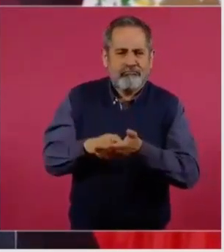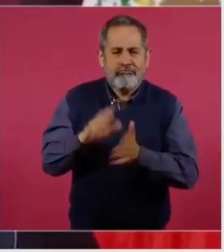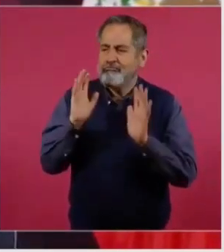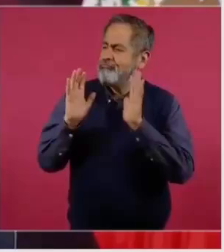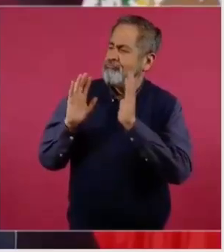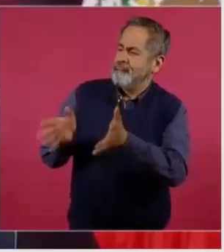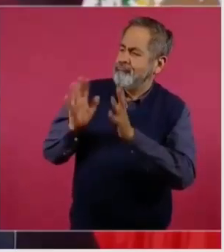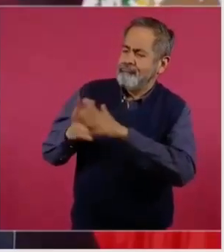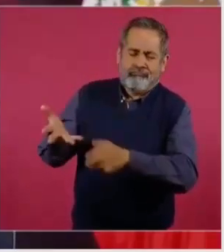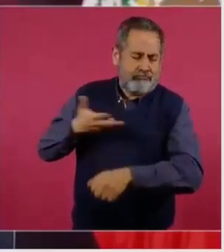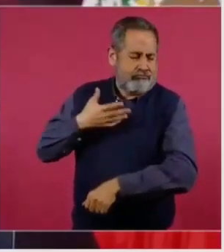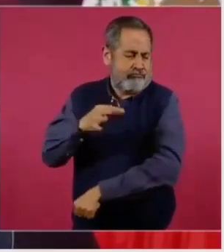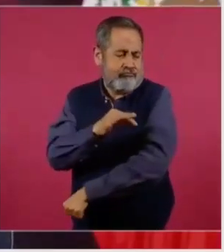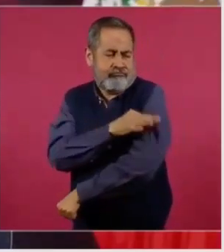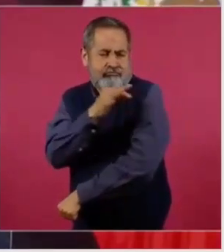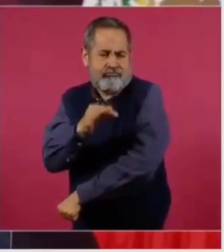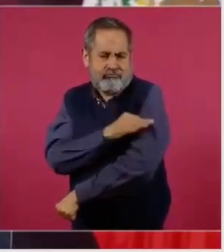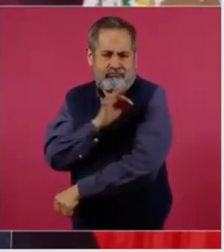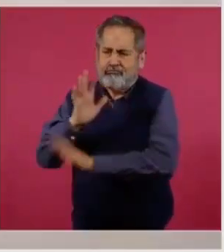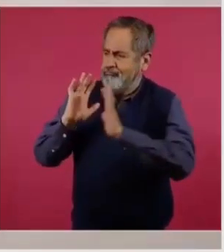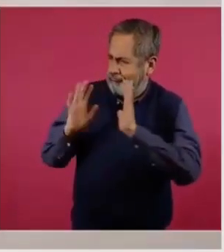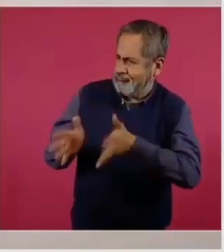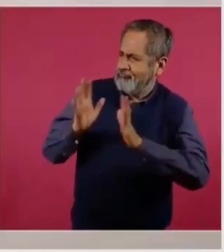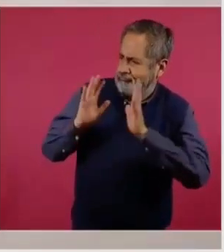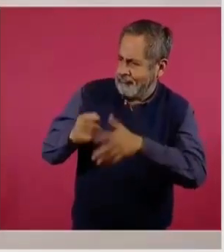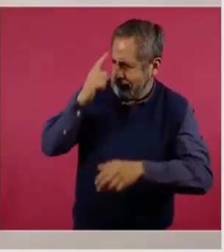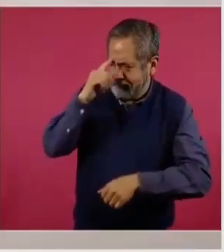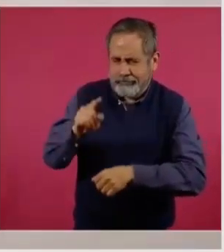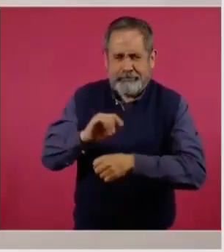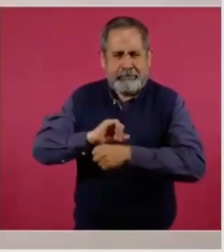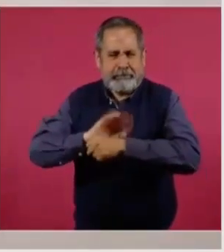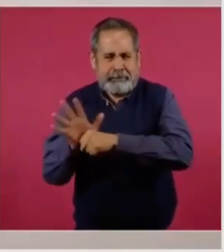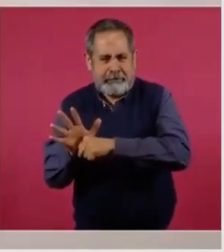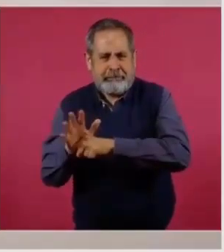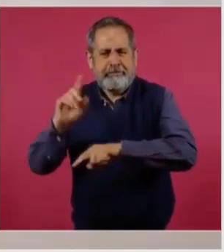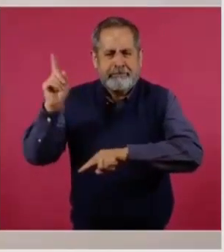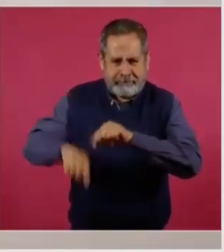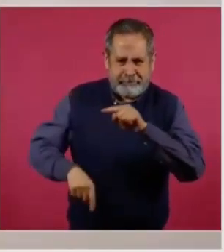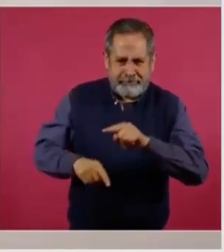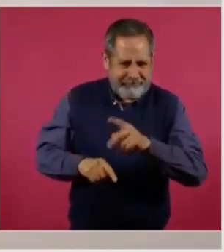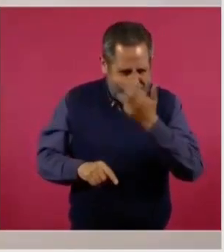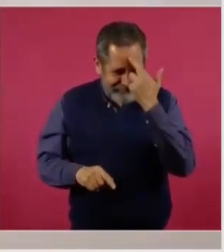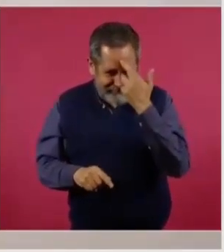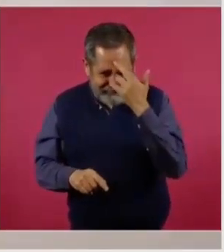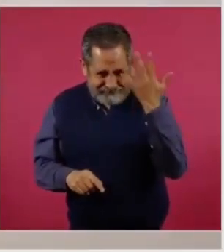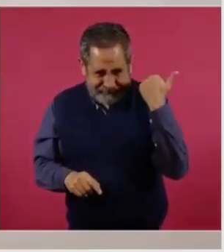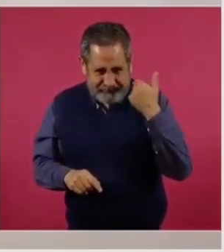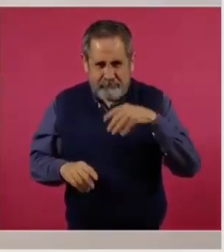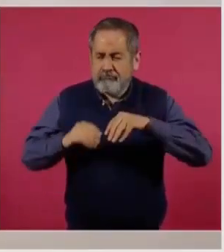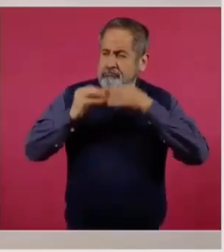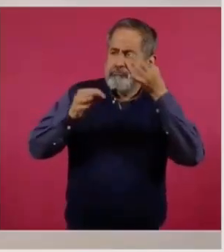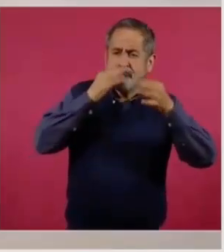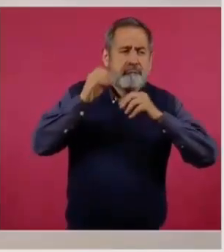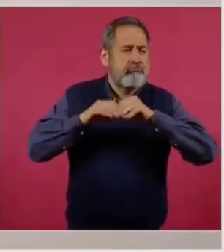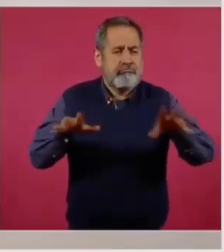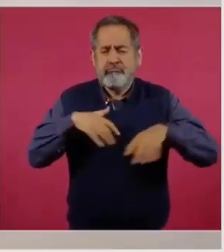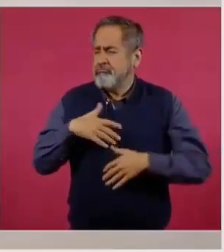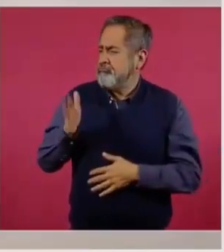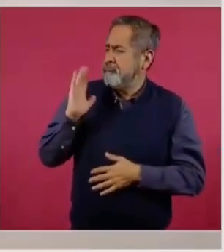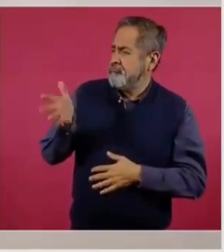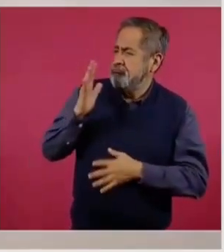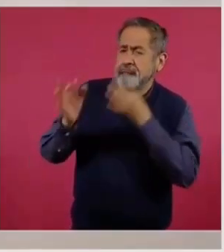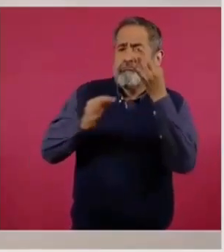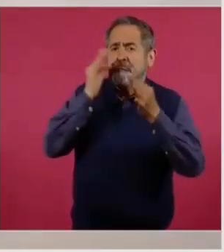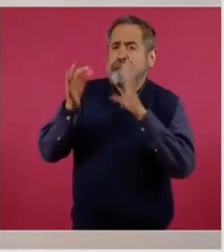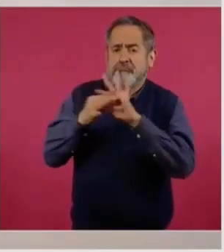particularmente el artículo 54, que está vigente desde 1996, puesto que ningún partido, particularmente